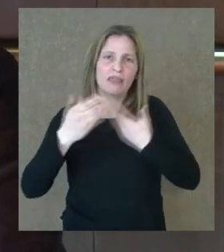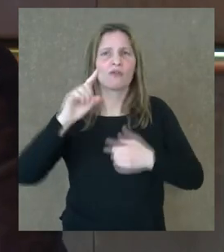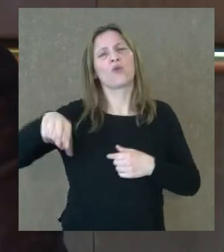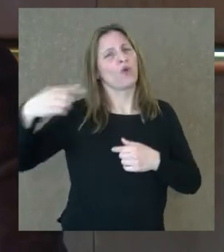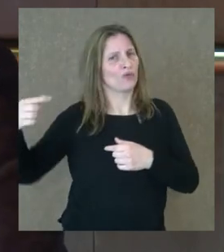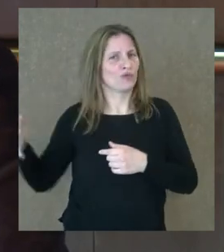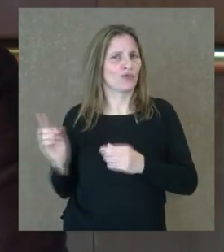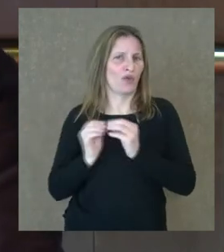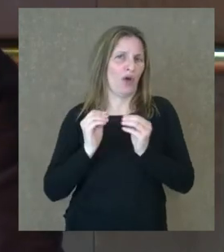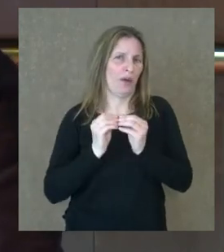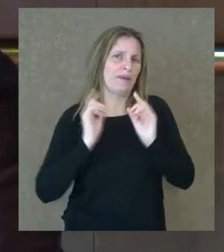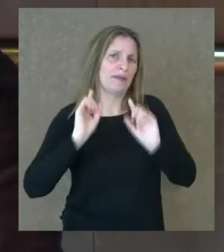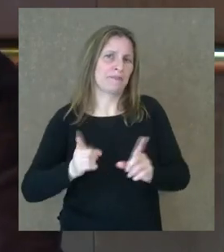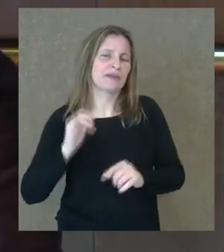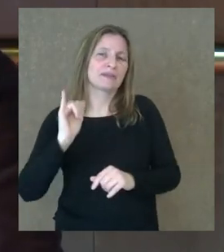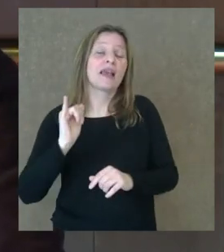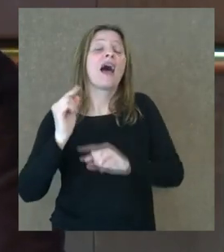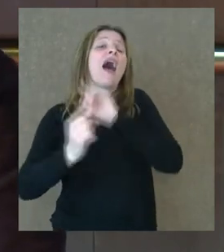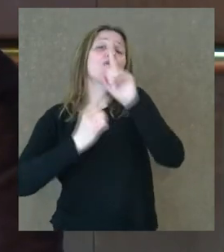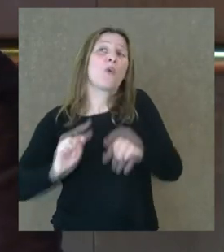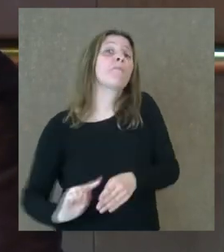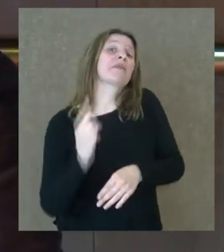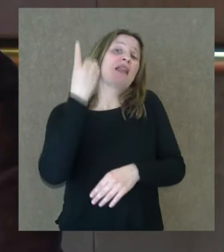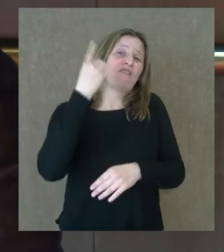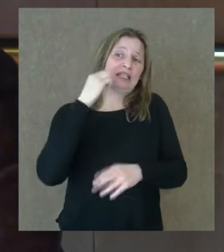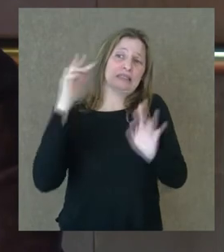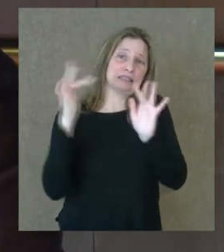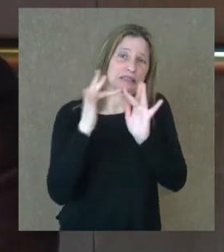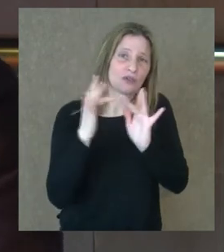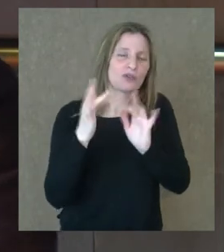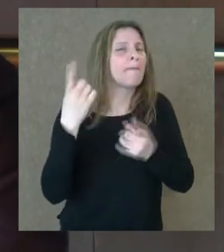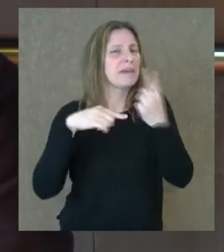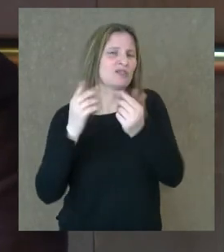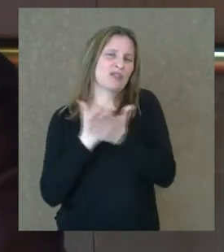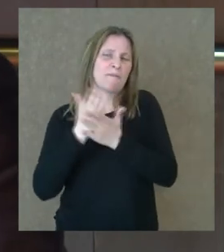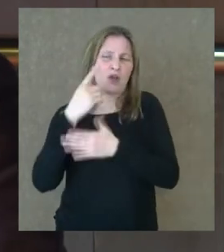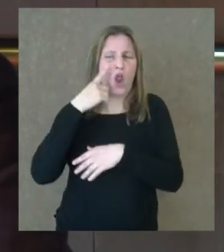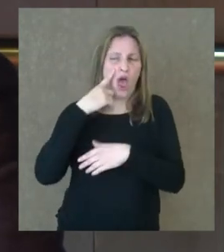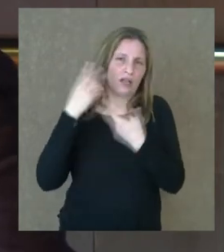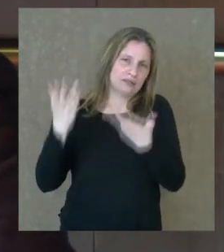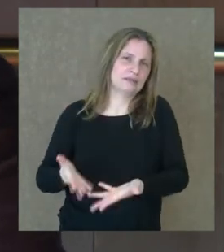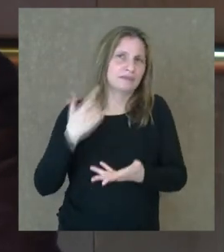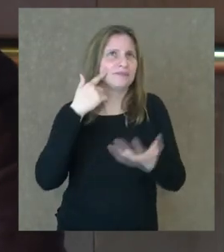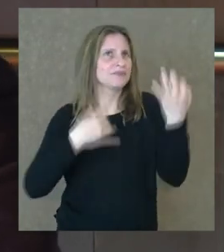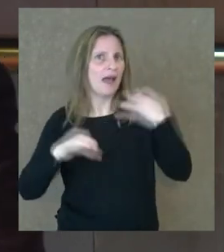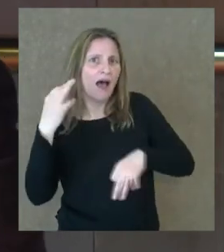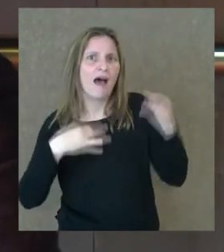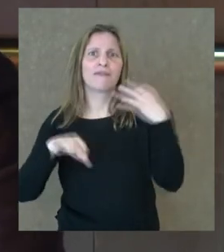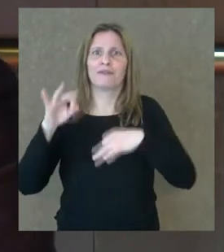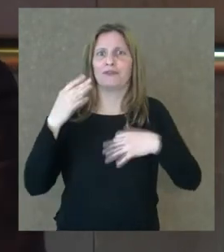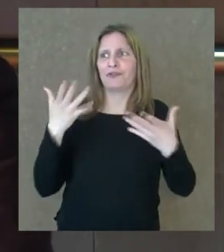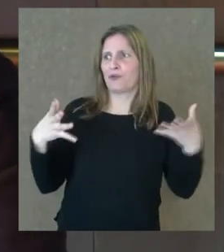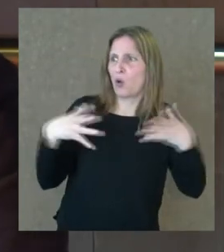después con otros varios que están en la gala así con algunos va a ser la primera vez pero siempre nos estamos cruzando en teatros